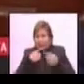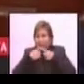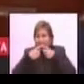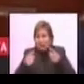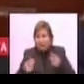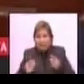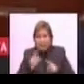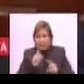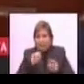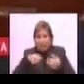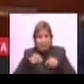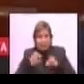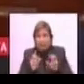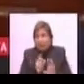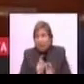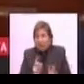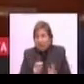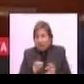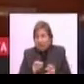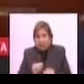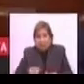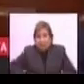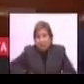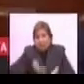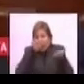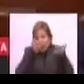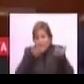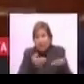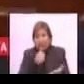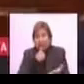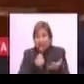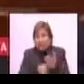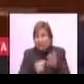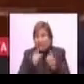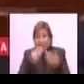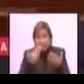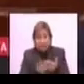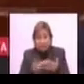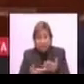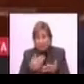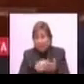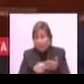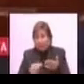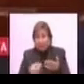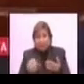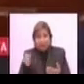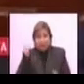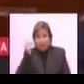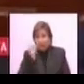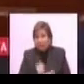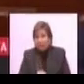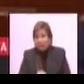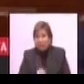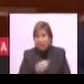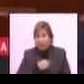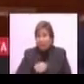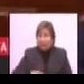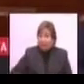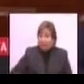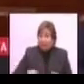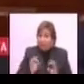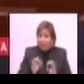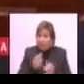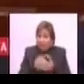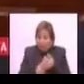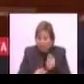declarara improcedente. Simplemente se le tenía que devolver, porque mientras no esté planteada una censura contra el presidente del Consejo de Ministros,